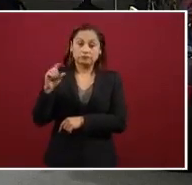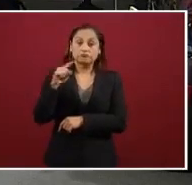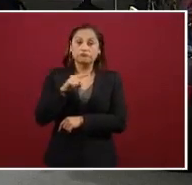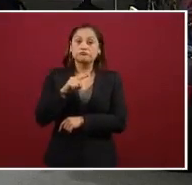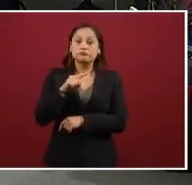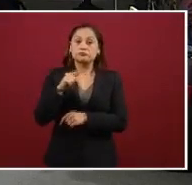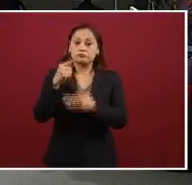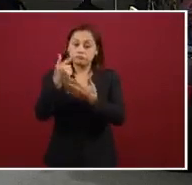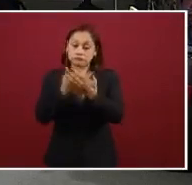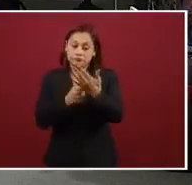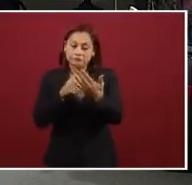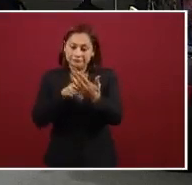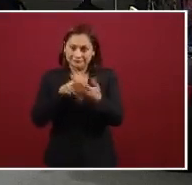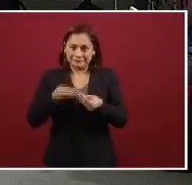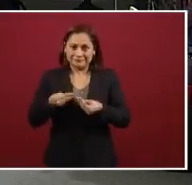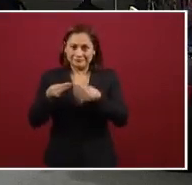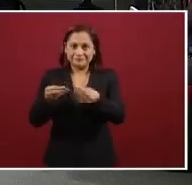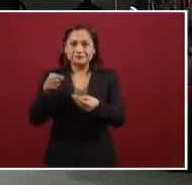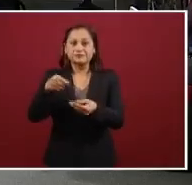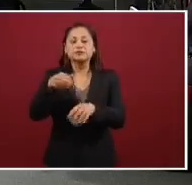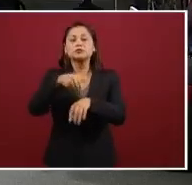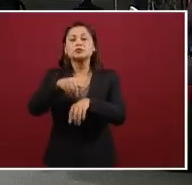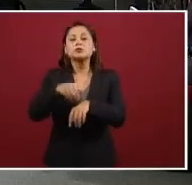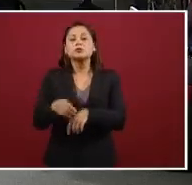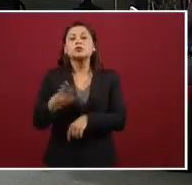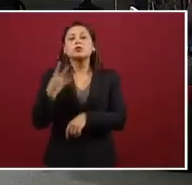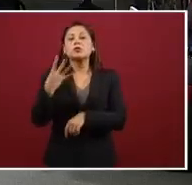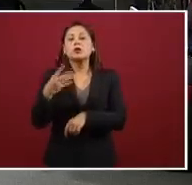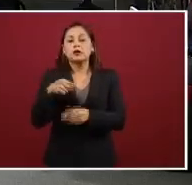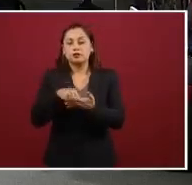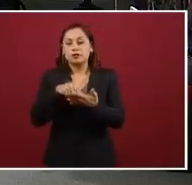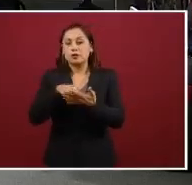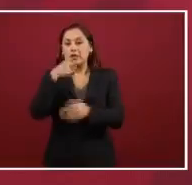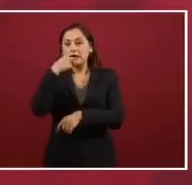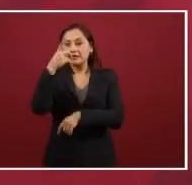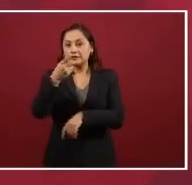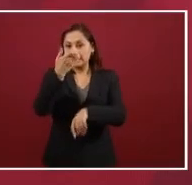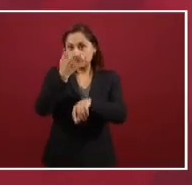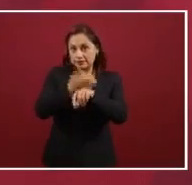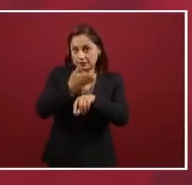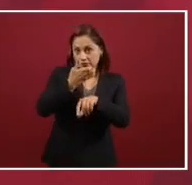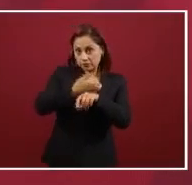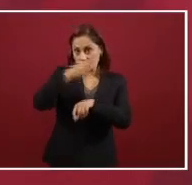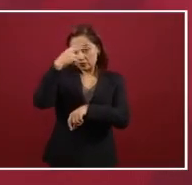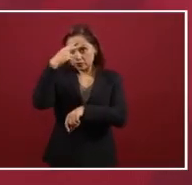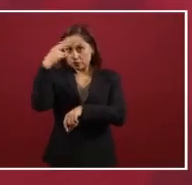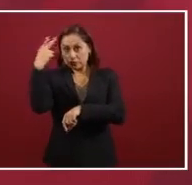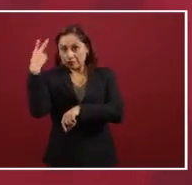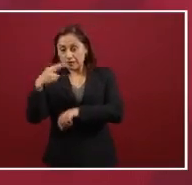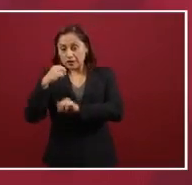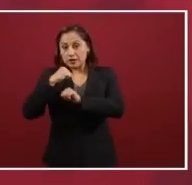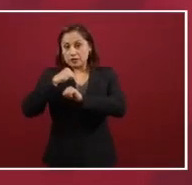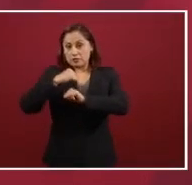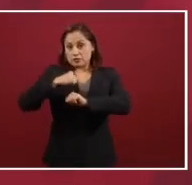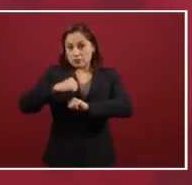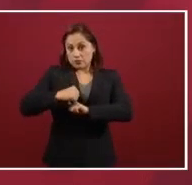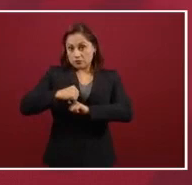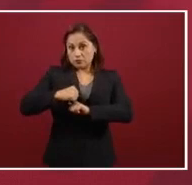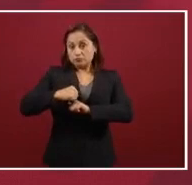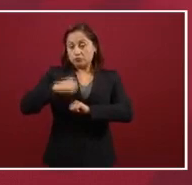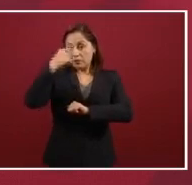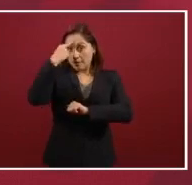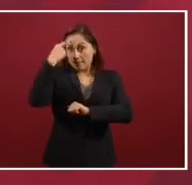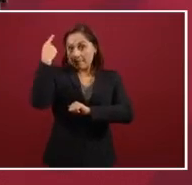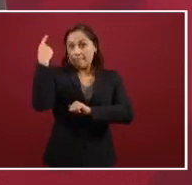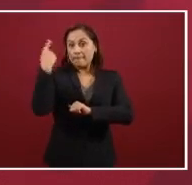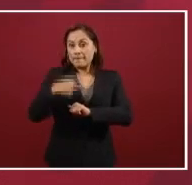4, dice: Estados Unidos y México se comprometen a liderar los esfuerzos para llevar a la realidad el Plan de